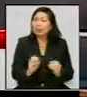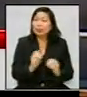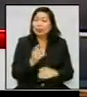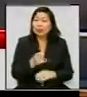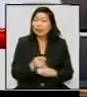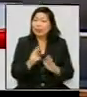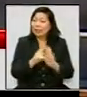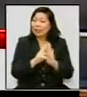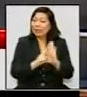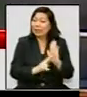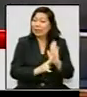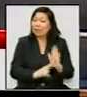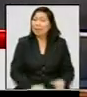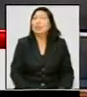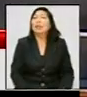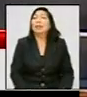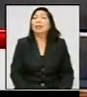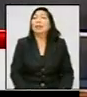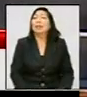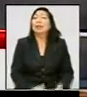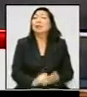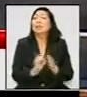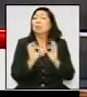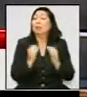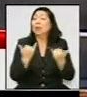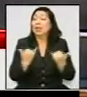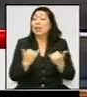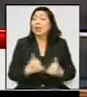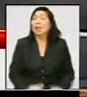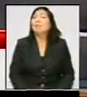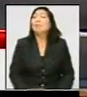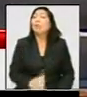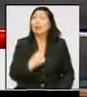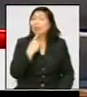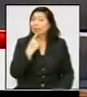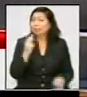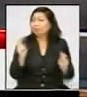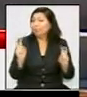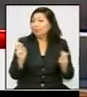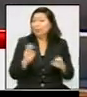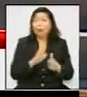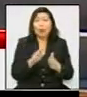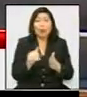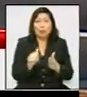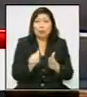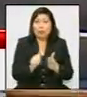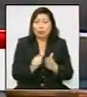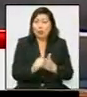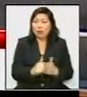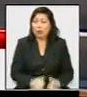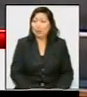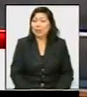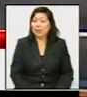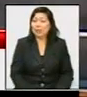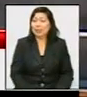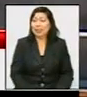el reglamento del Congreso. Y una situación puntual acá. Yo sé que los temas, todos estamos...